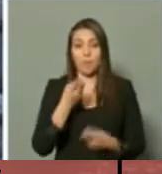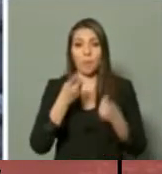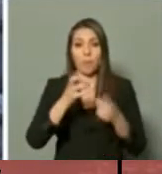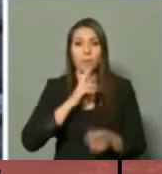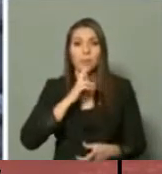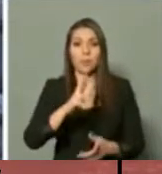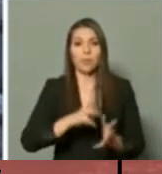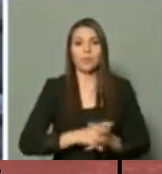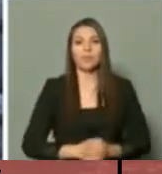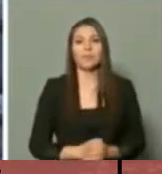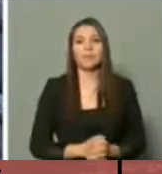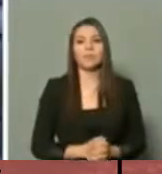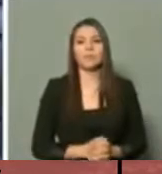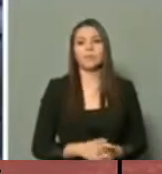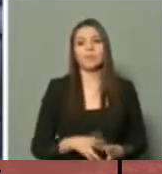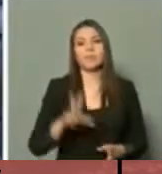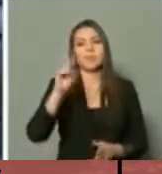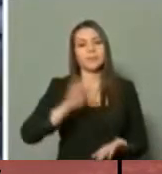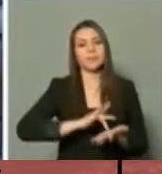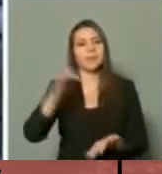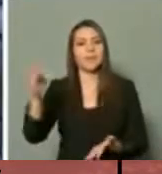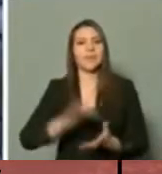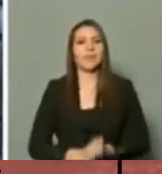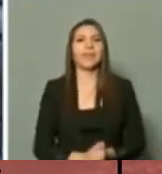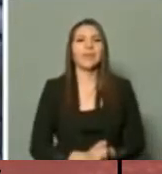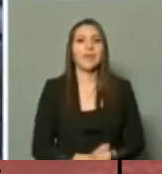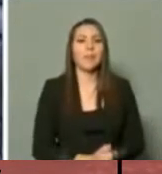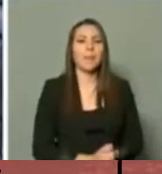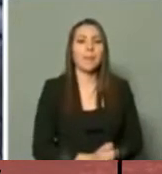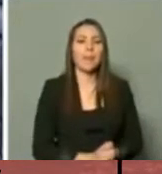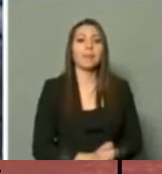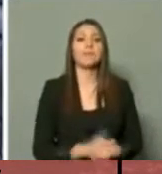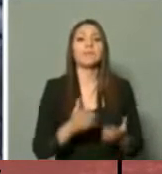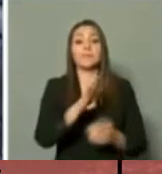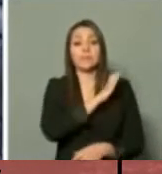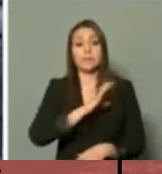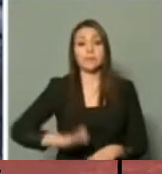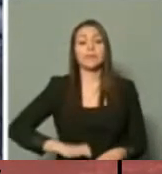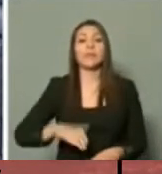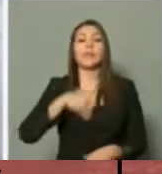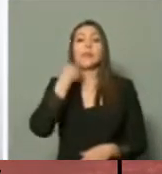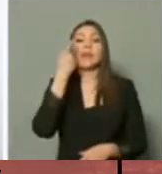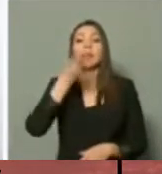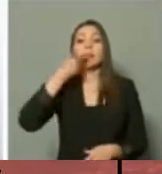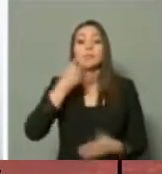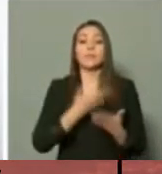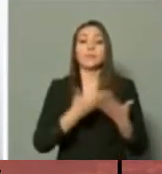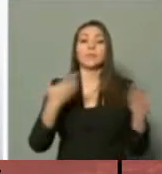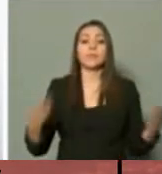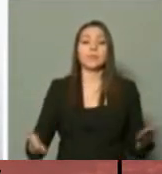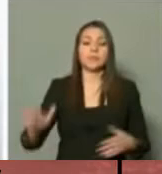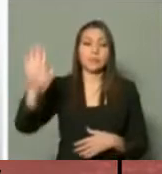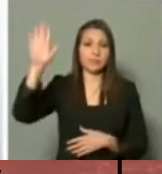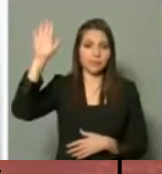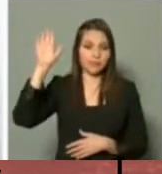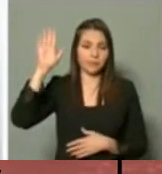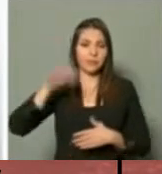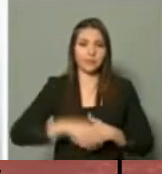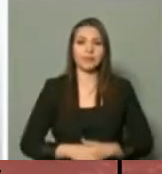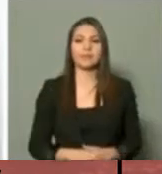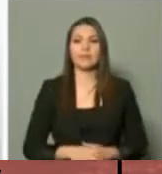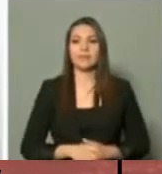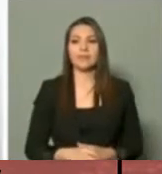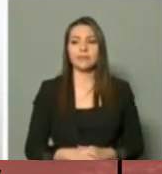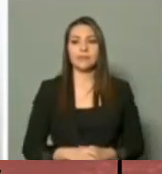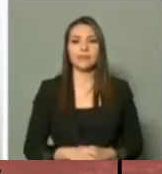respuesta? No, gracias. Gracias, candidata. Candidatos, quien desee hacer uso de la voz a partir de este momento puede levantar la mano.